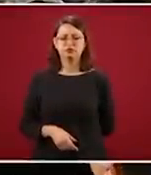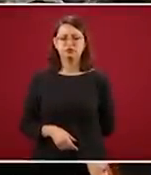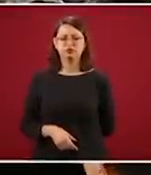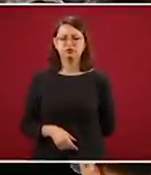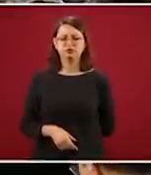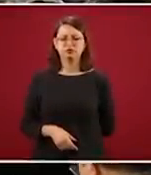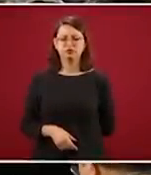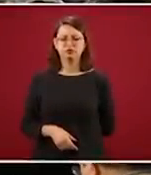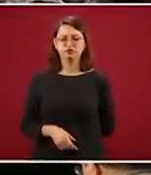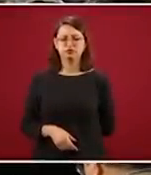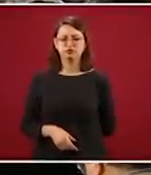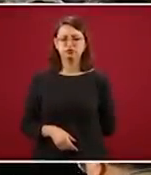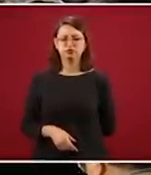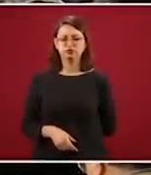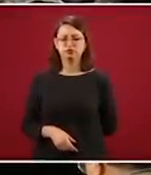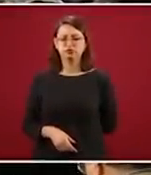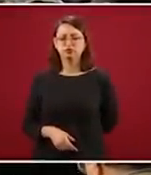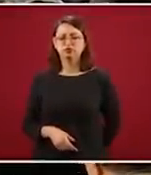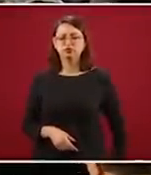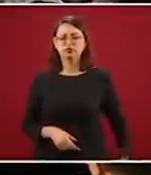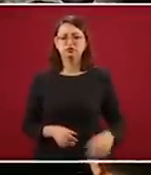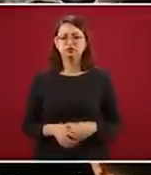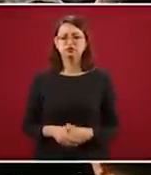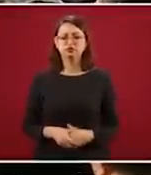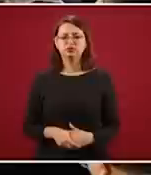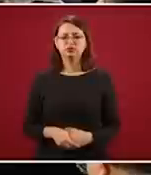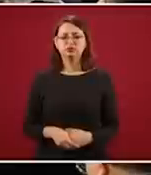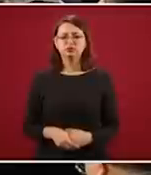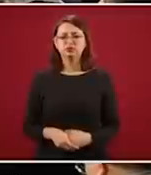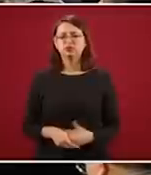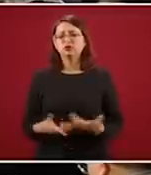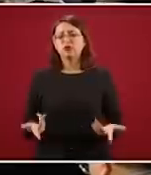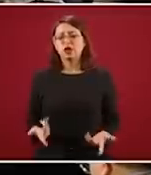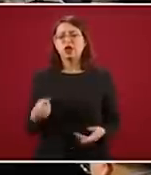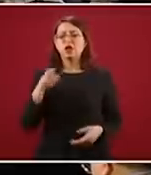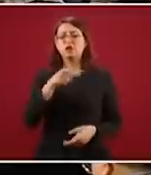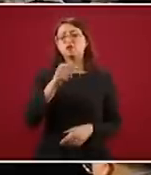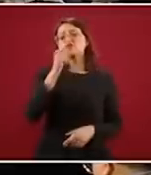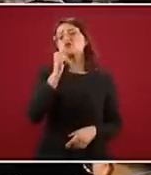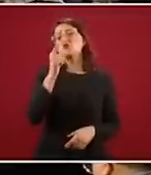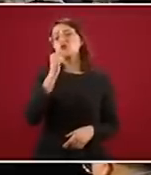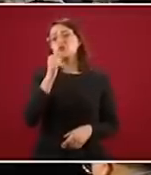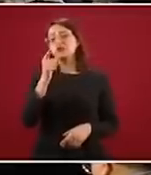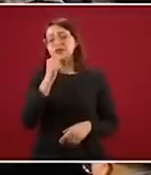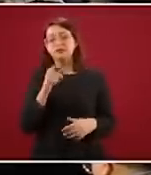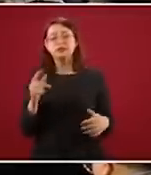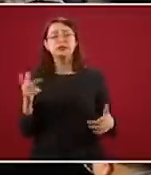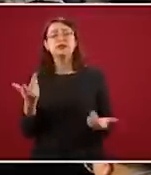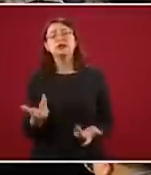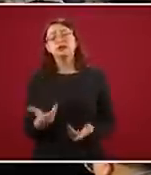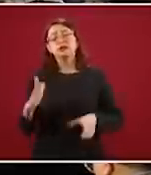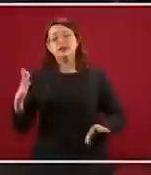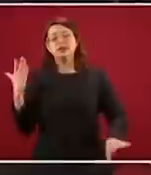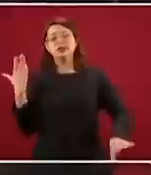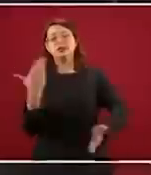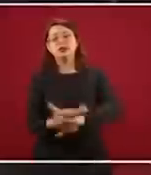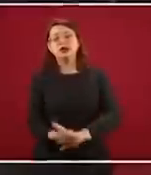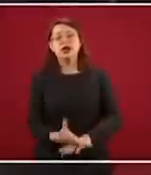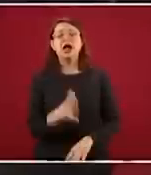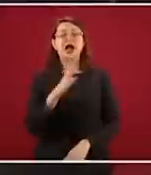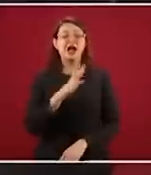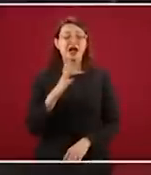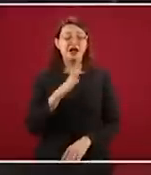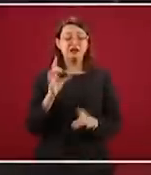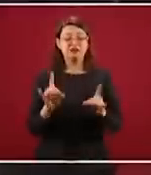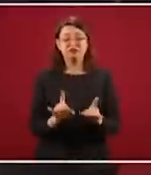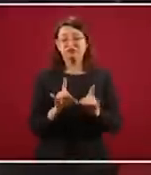Dentro de lo que fueron las agresiones que sufrieron las fuerzas federales, tendríamos a 7 eventos